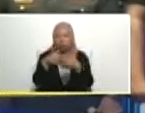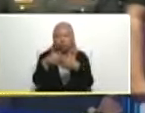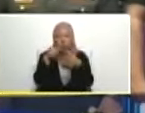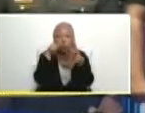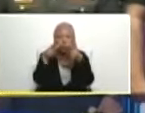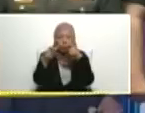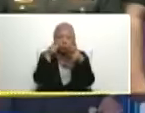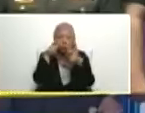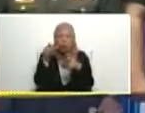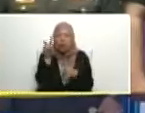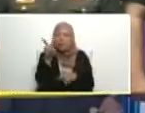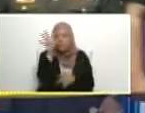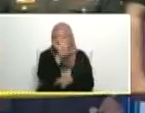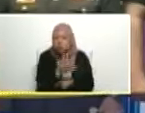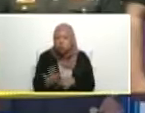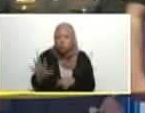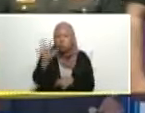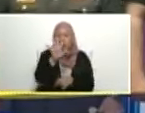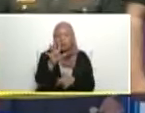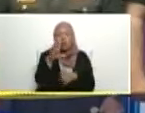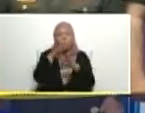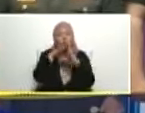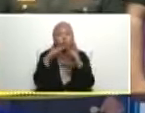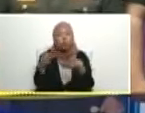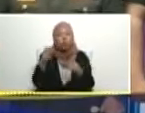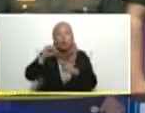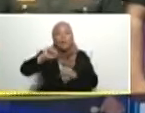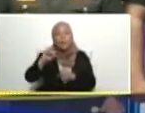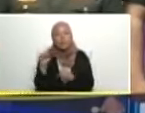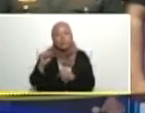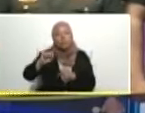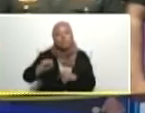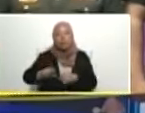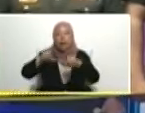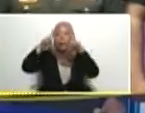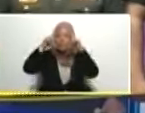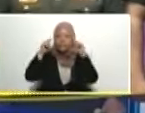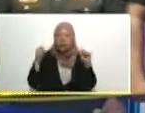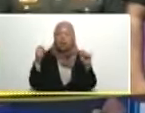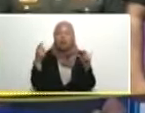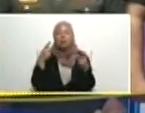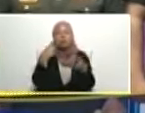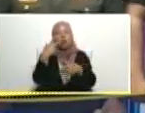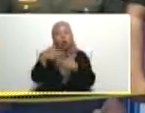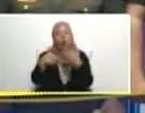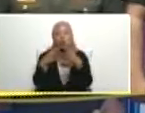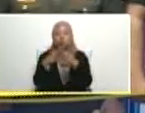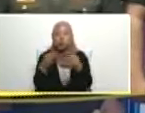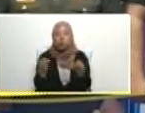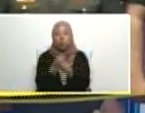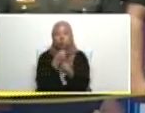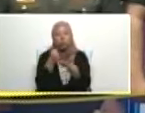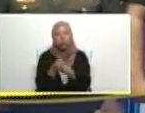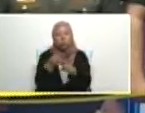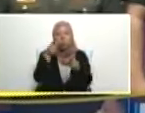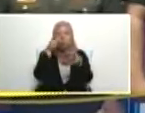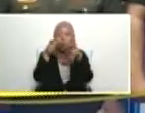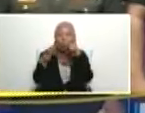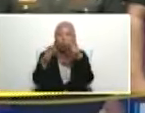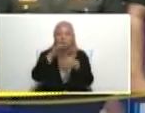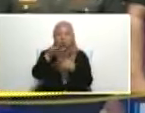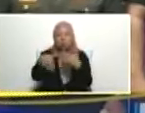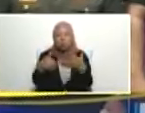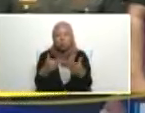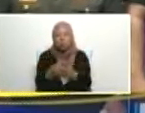Nuestras instituciones, nuestras organizaciones de contrainteligencia, de inteligencia estratégica, observando todo el